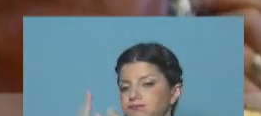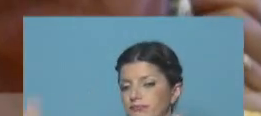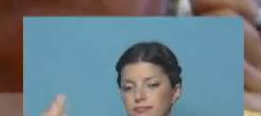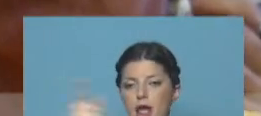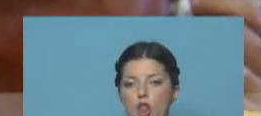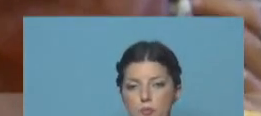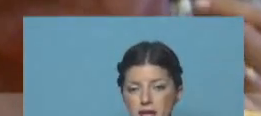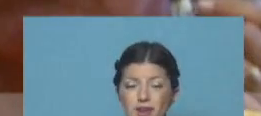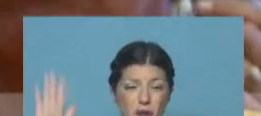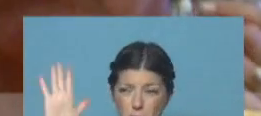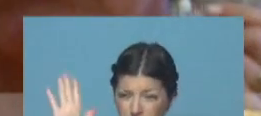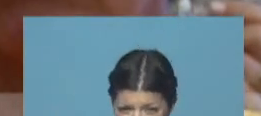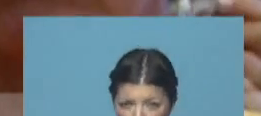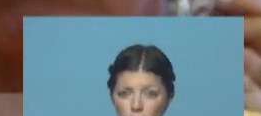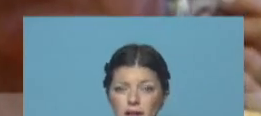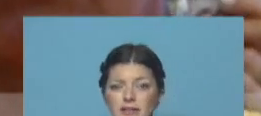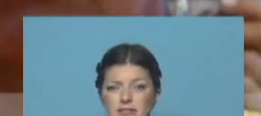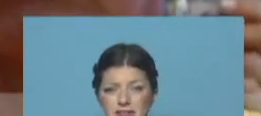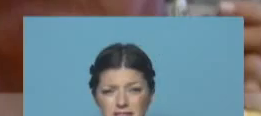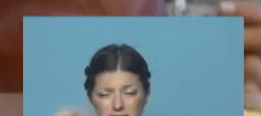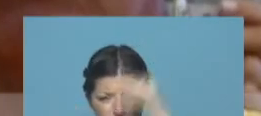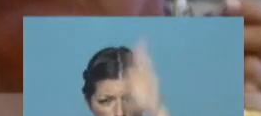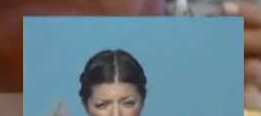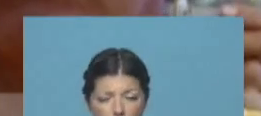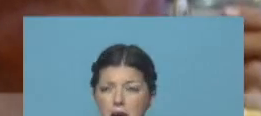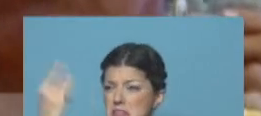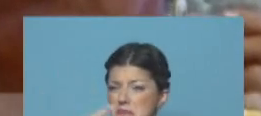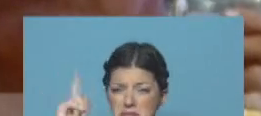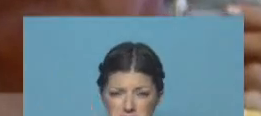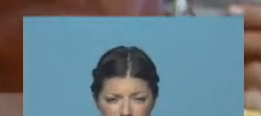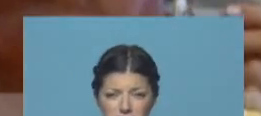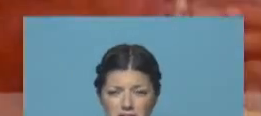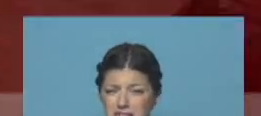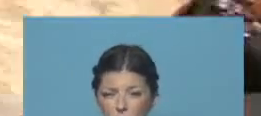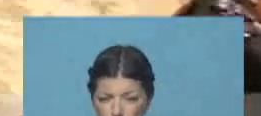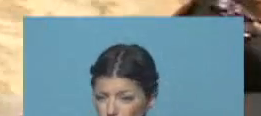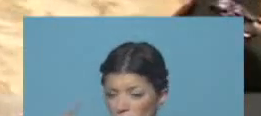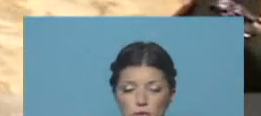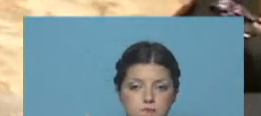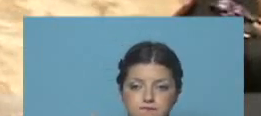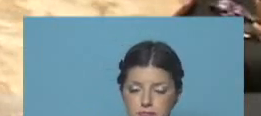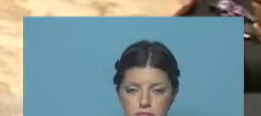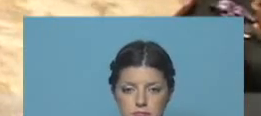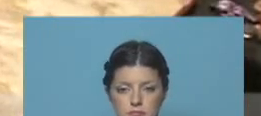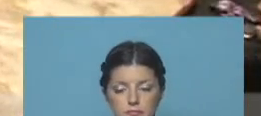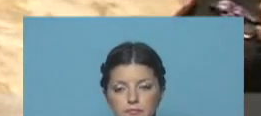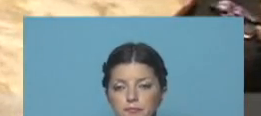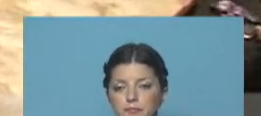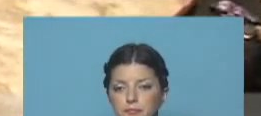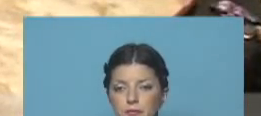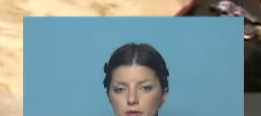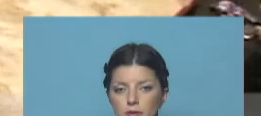de opresión, de injusticias, de engaños y de tanta corrupción. Con el